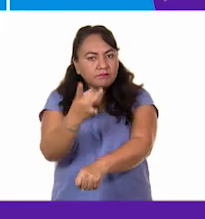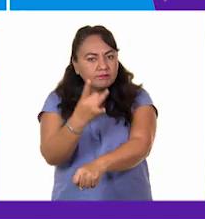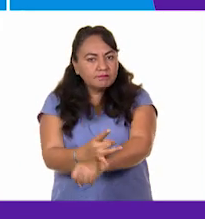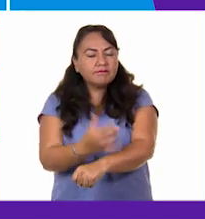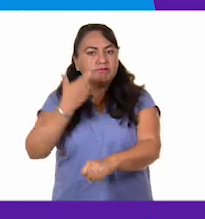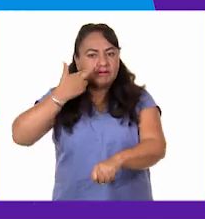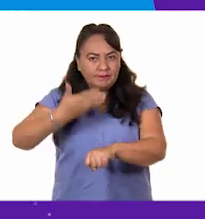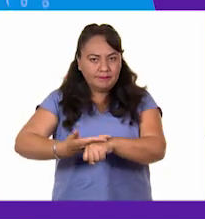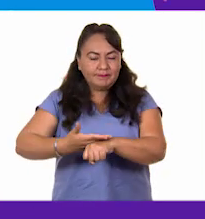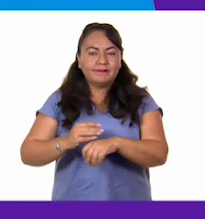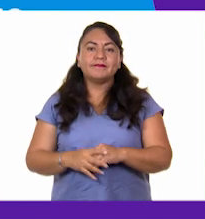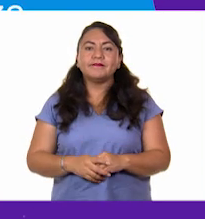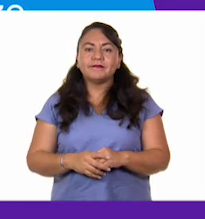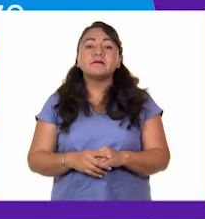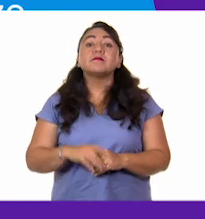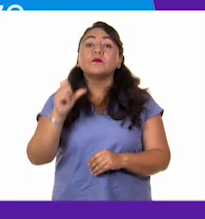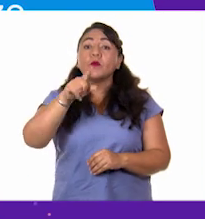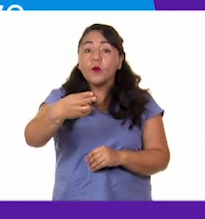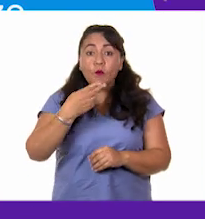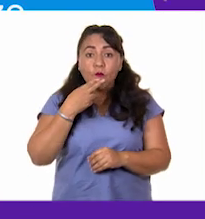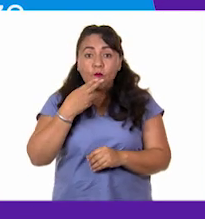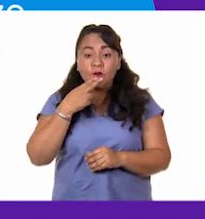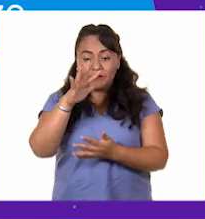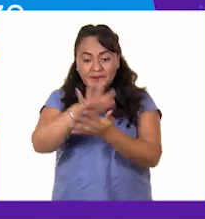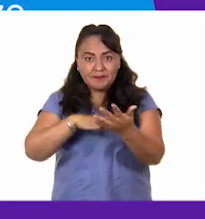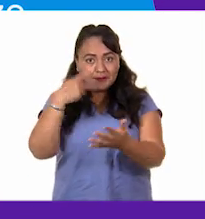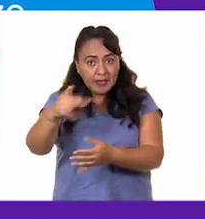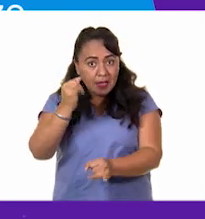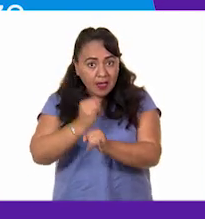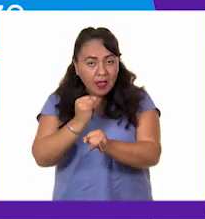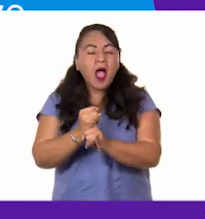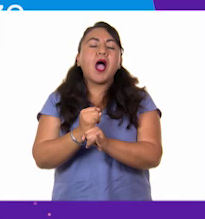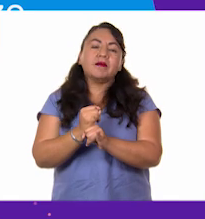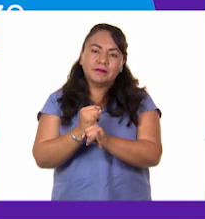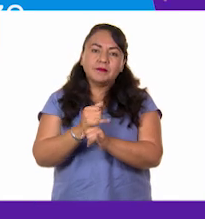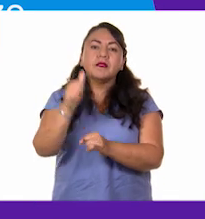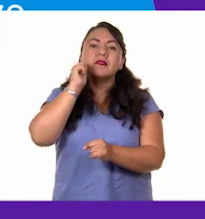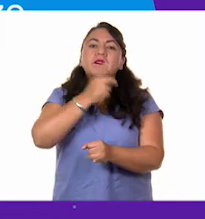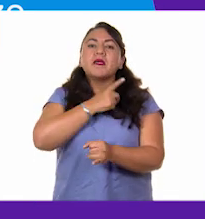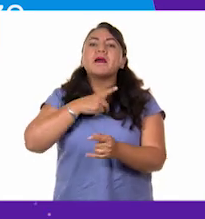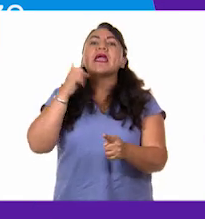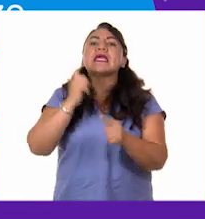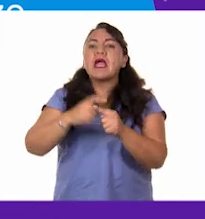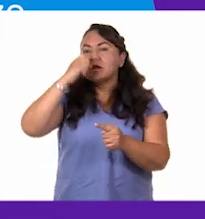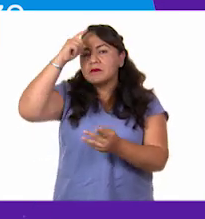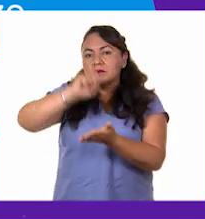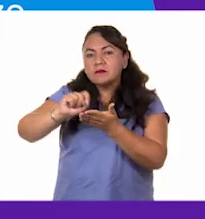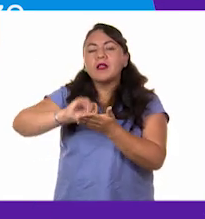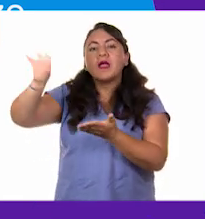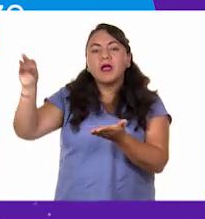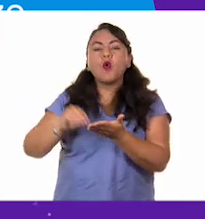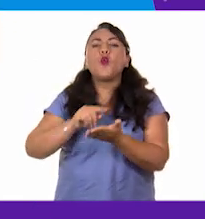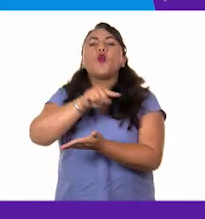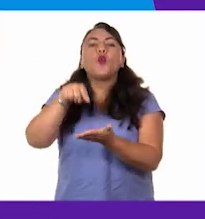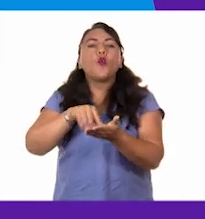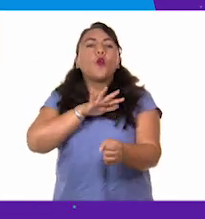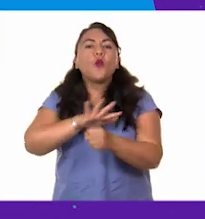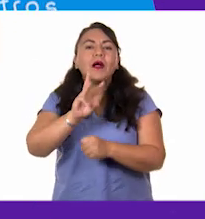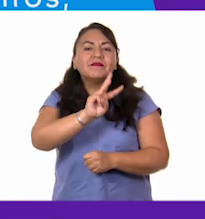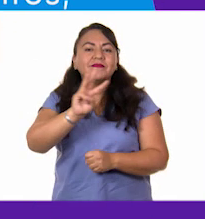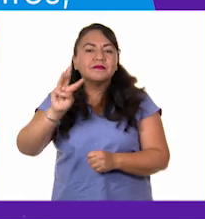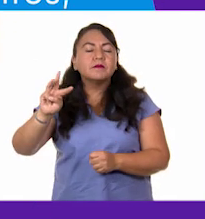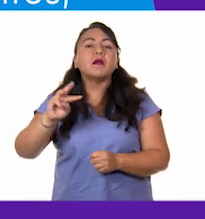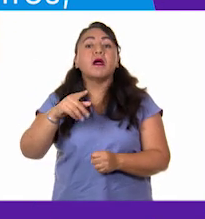y responsablemente. Cuando utilices contenido de la red, siempre recuerda mencionar quién lo hizo o dónde lo encontraste. Antes